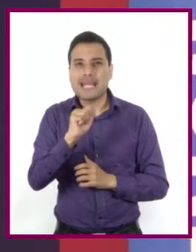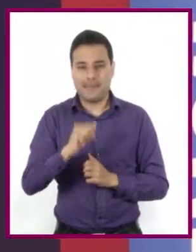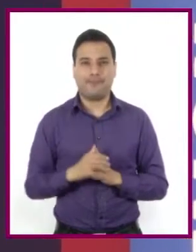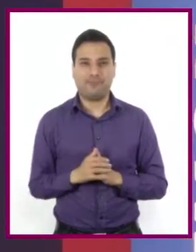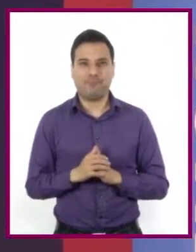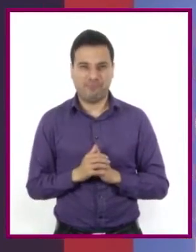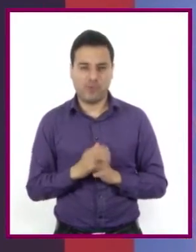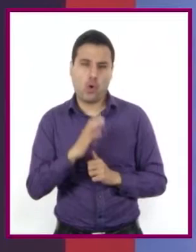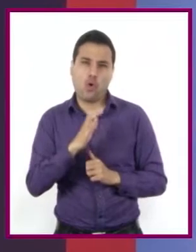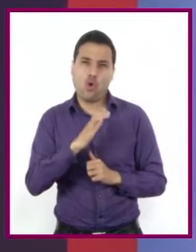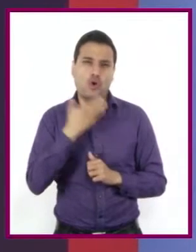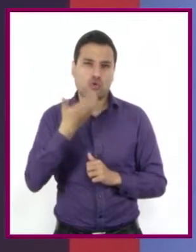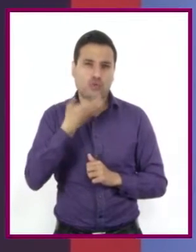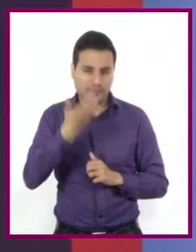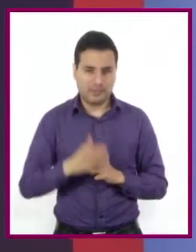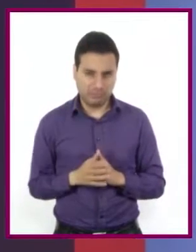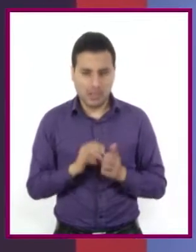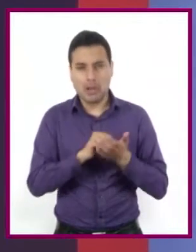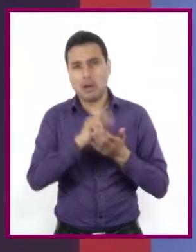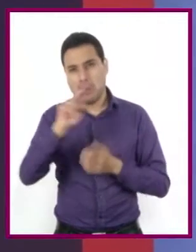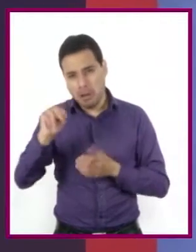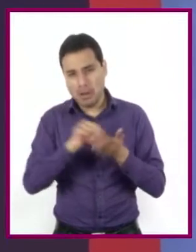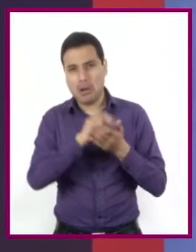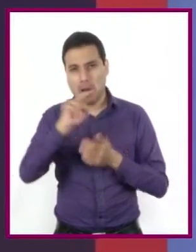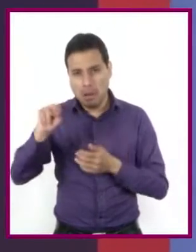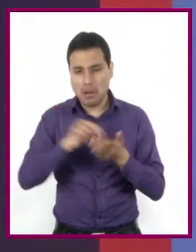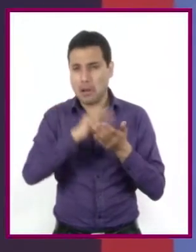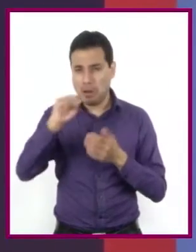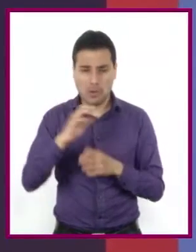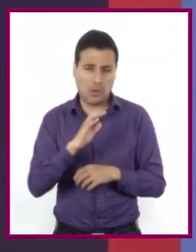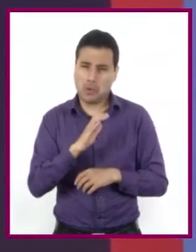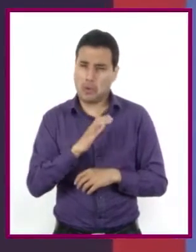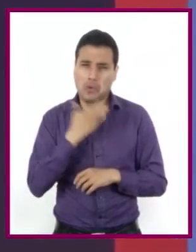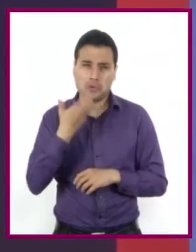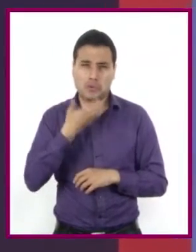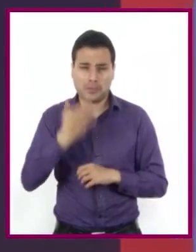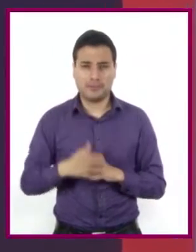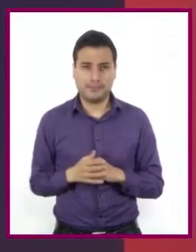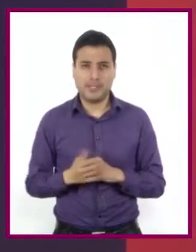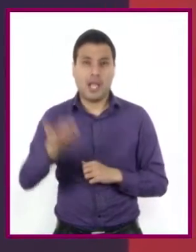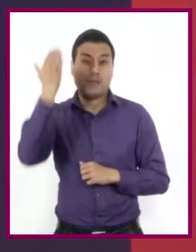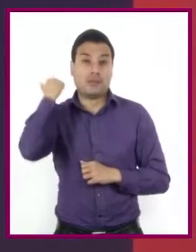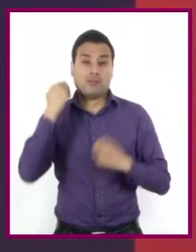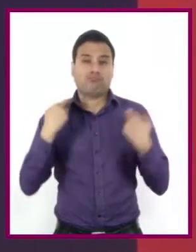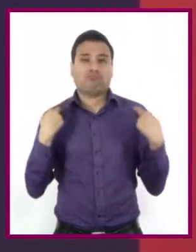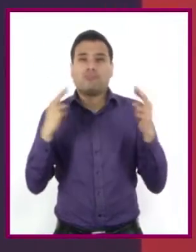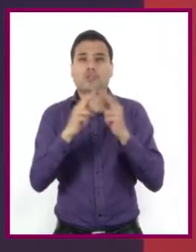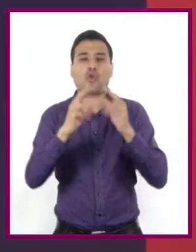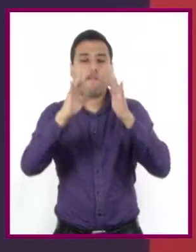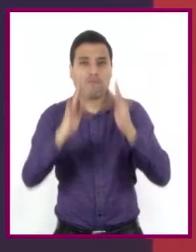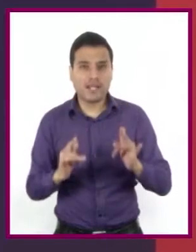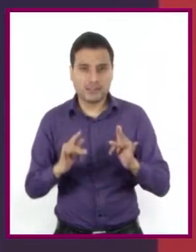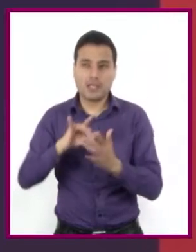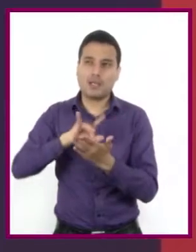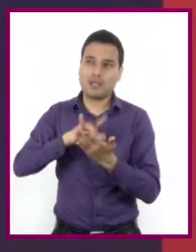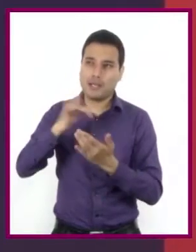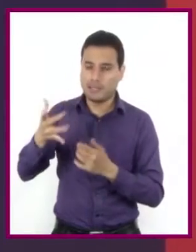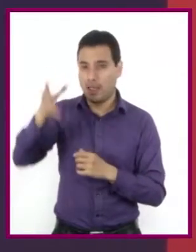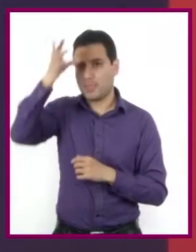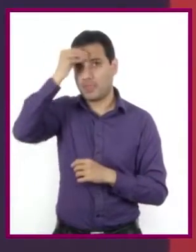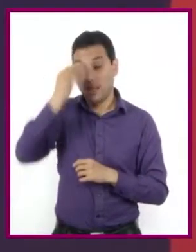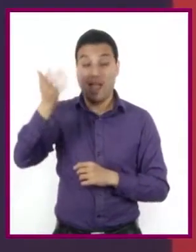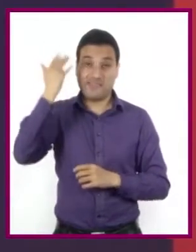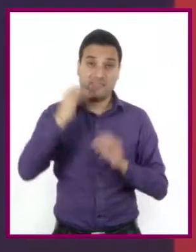ese periodo. Diego Rivera siguió esta influencia de los grandes maestros en Francia, donde vivió al menos